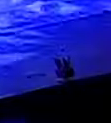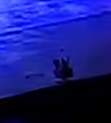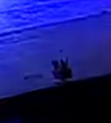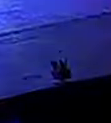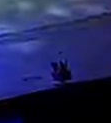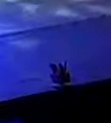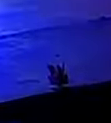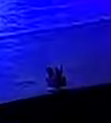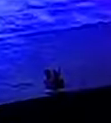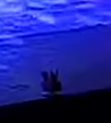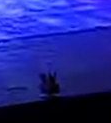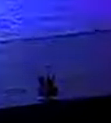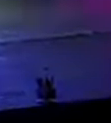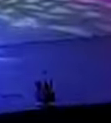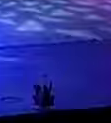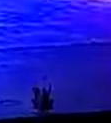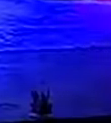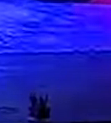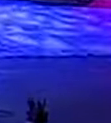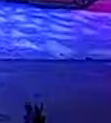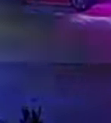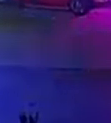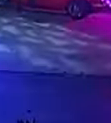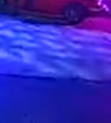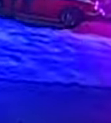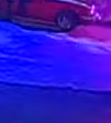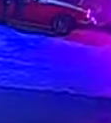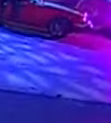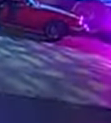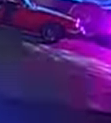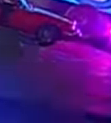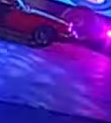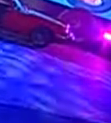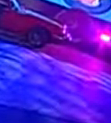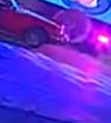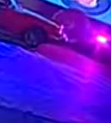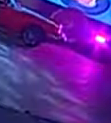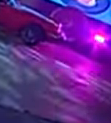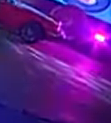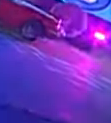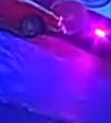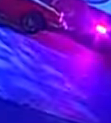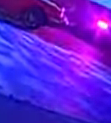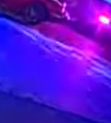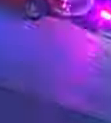Una explosión, pierdo la cabeza, me he vuelto de neón.